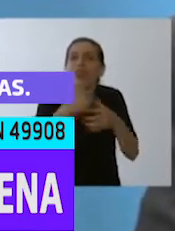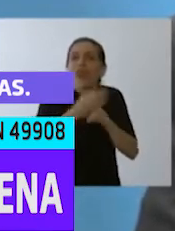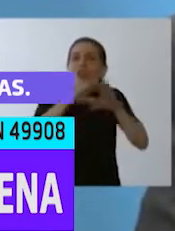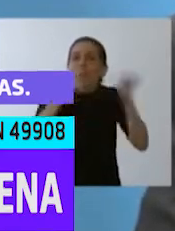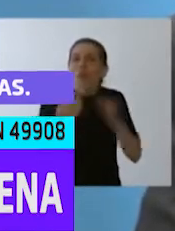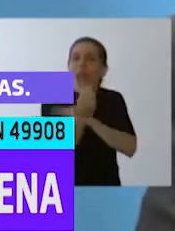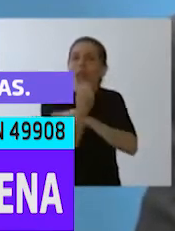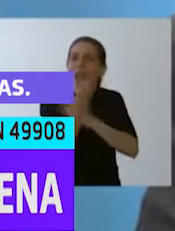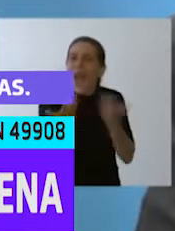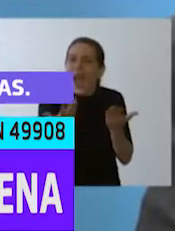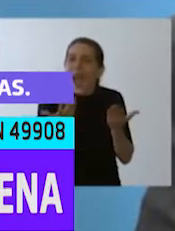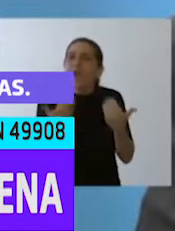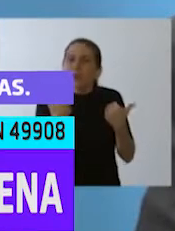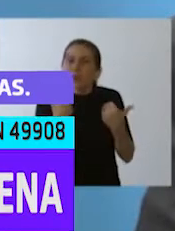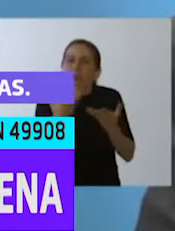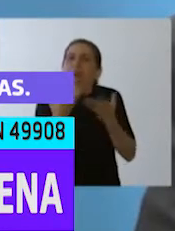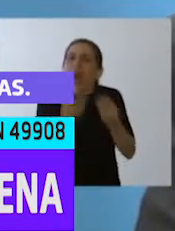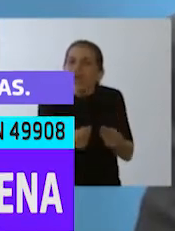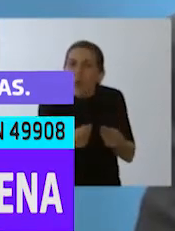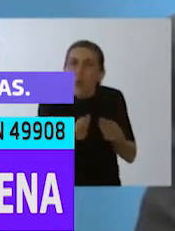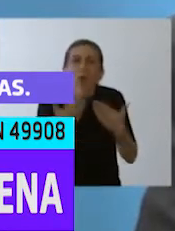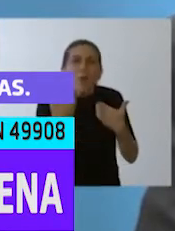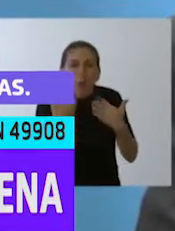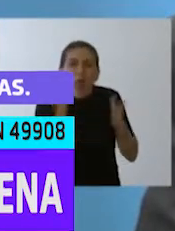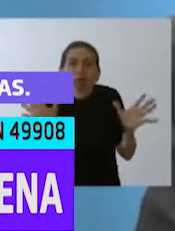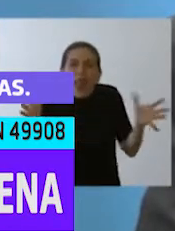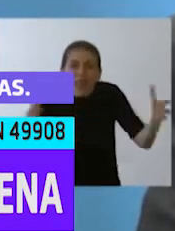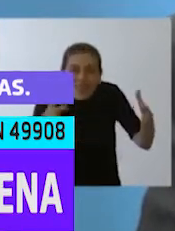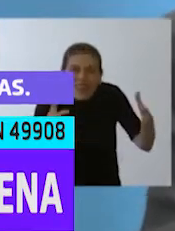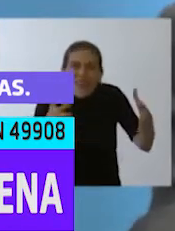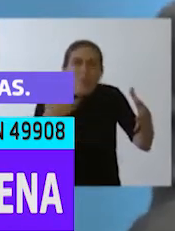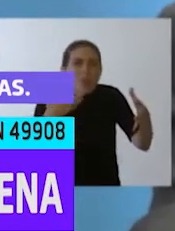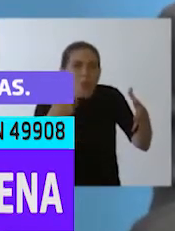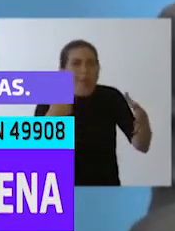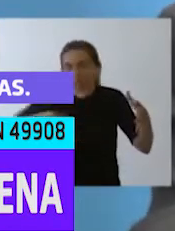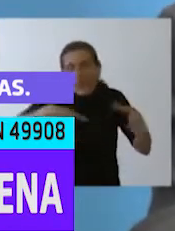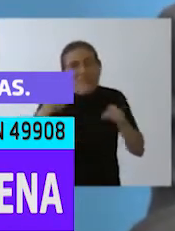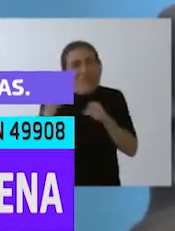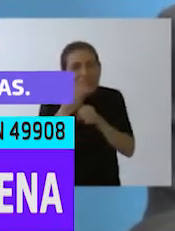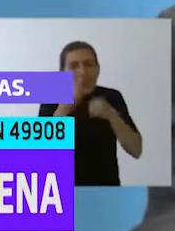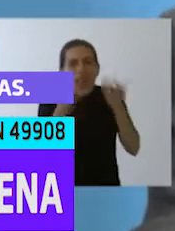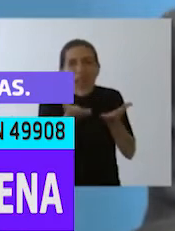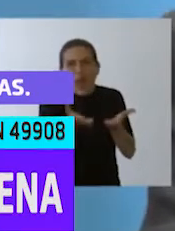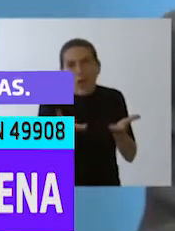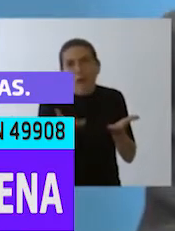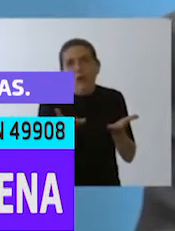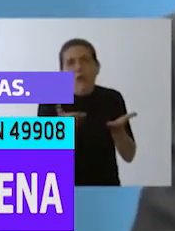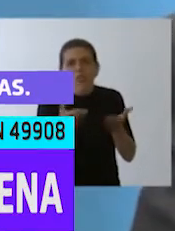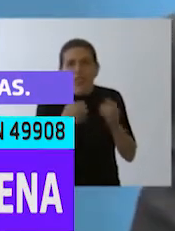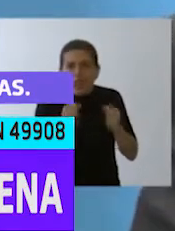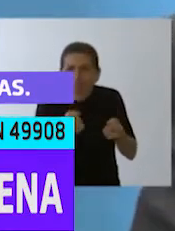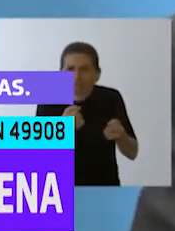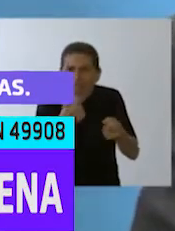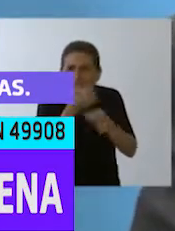convocada junto con otro grupo de gente. Calculo que por los trabajos previos y por todo lo realizado y también por la experiencia